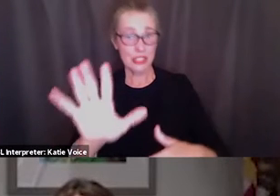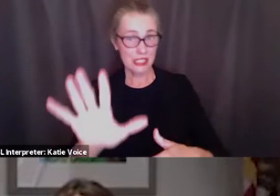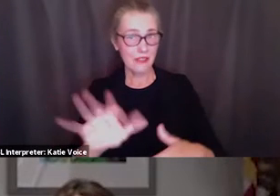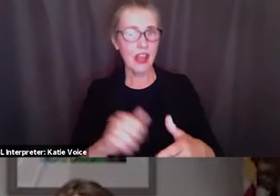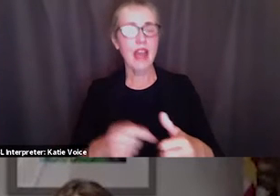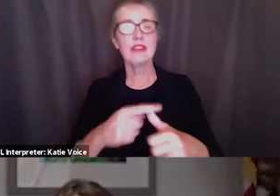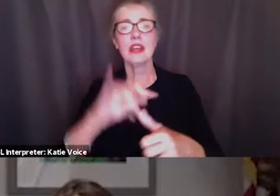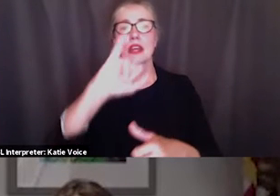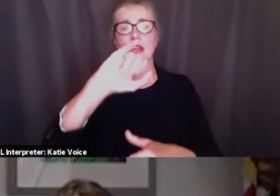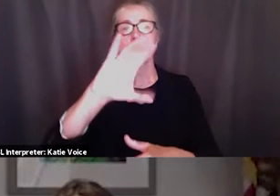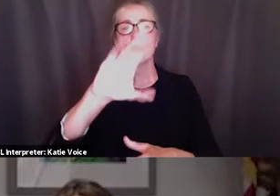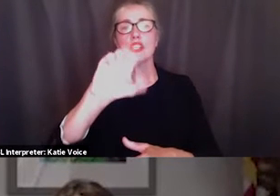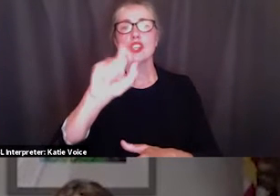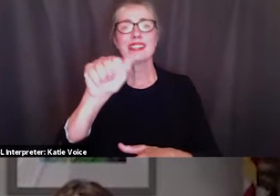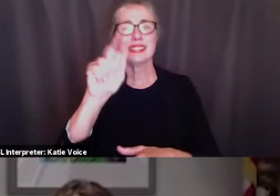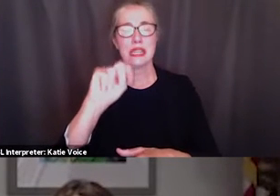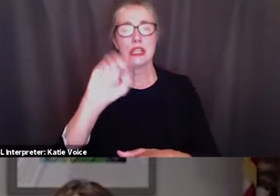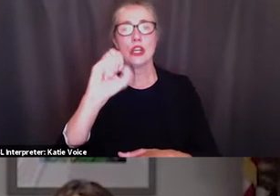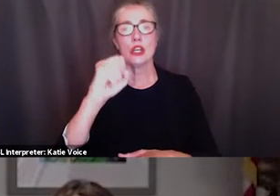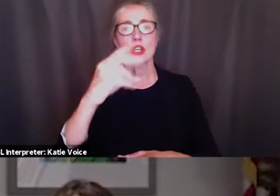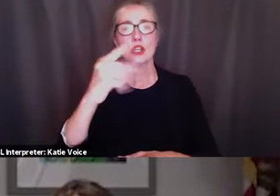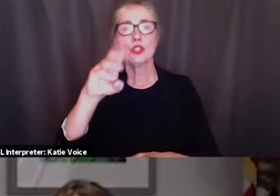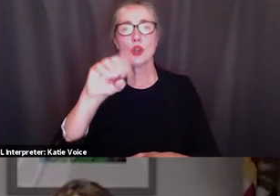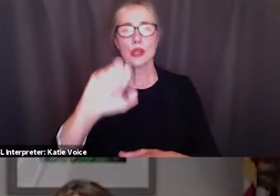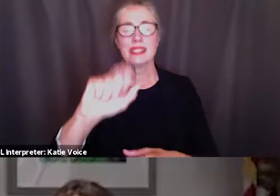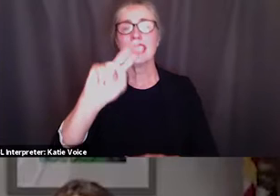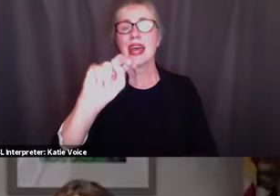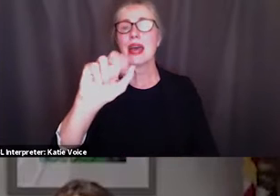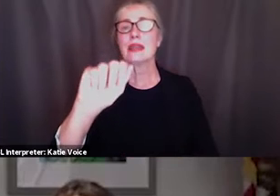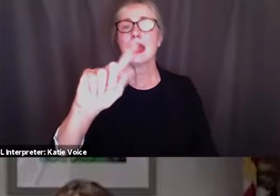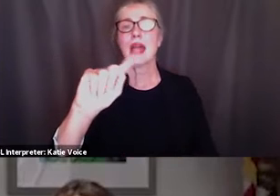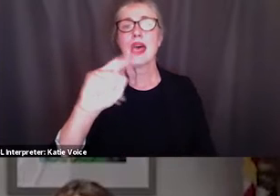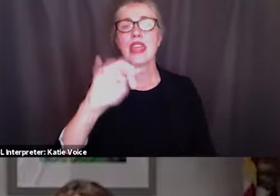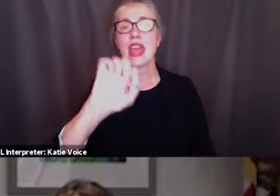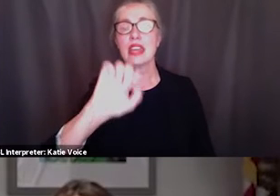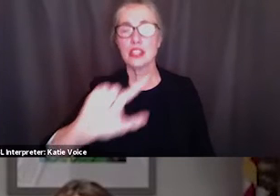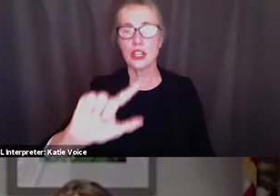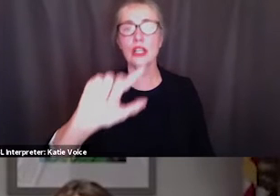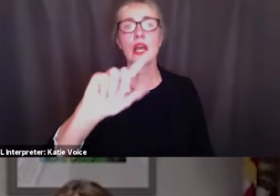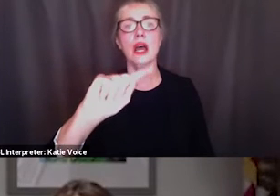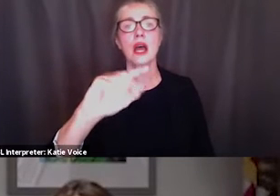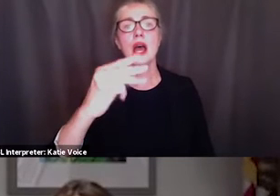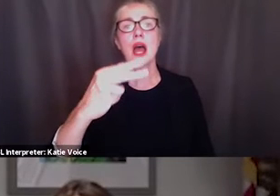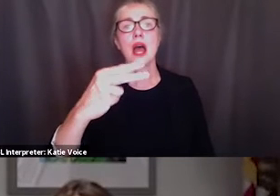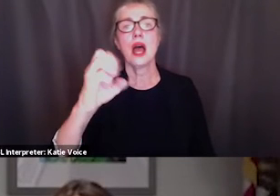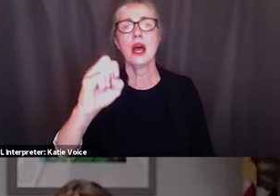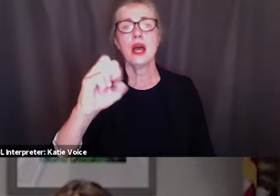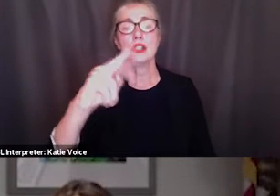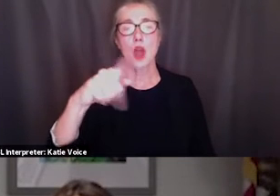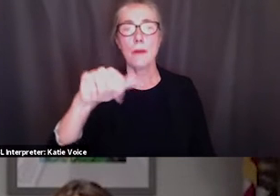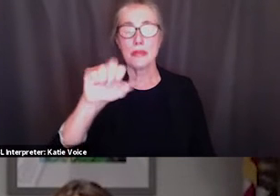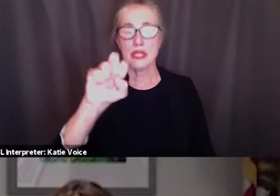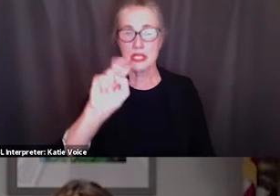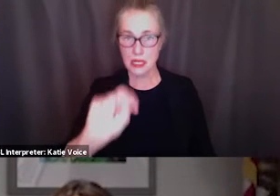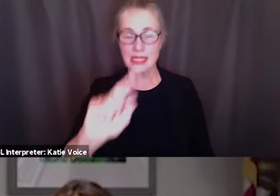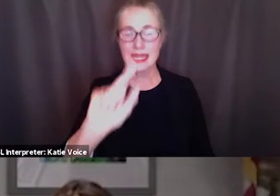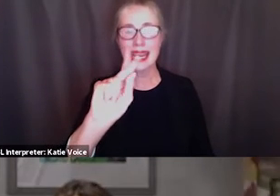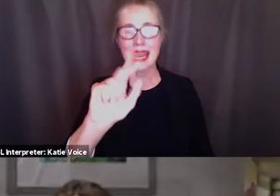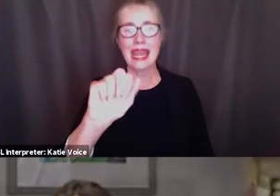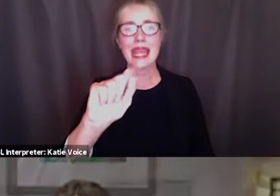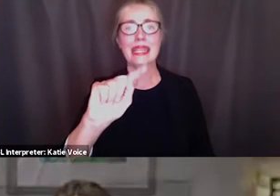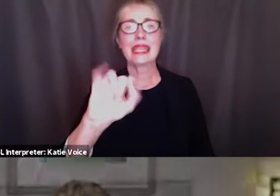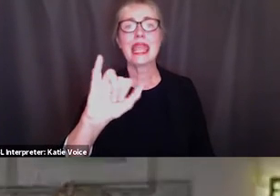5. Justin Shores, Nathaniel Thompson, Kateman Thompson,